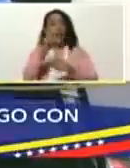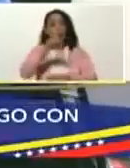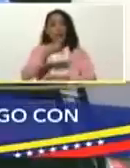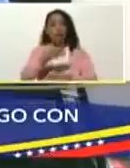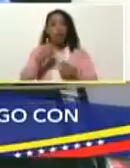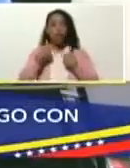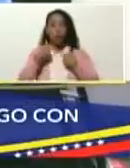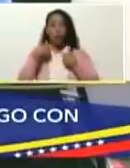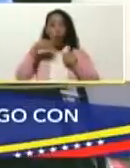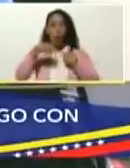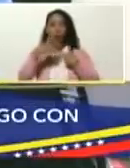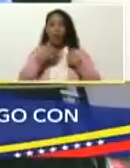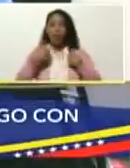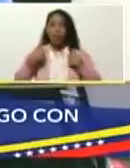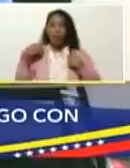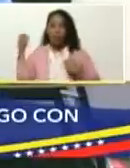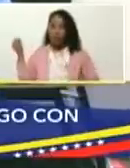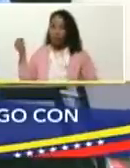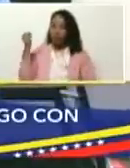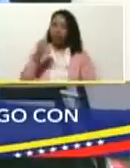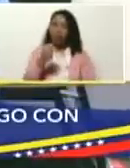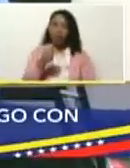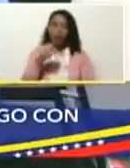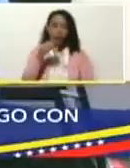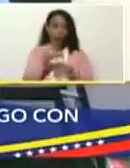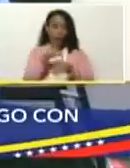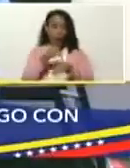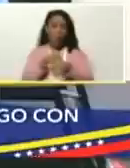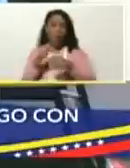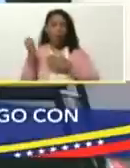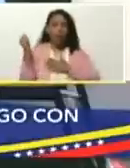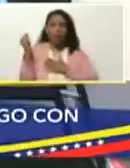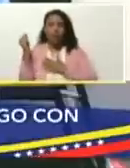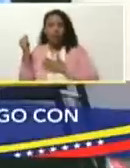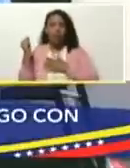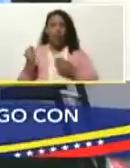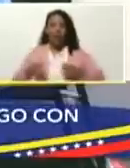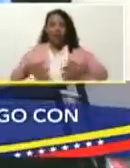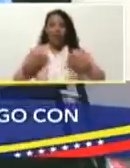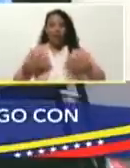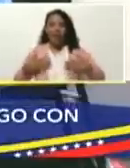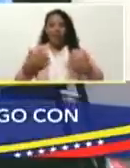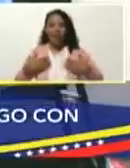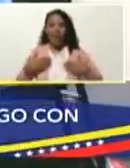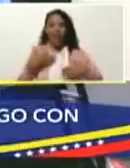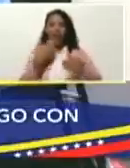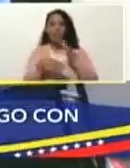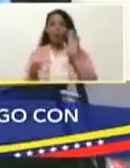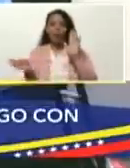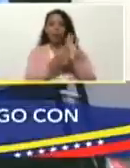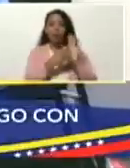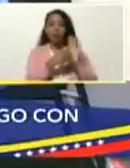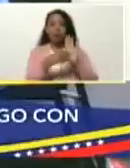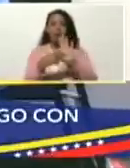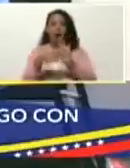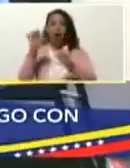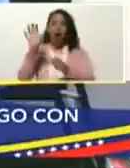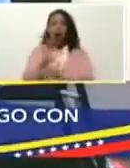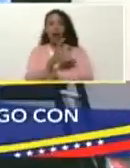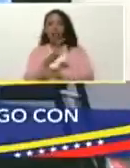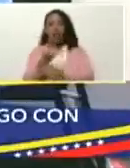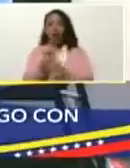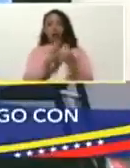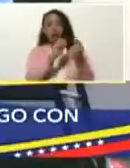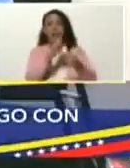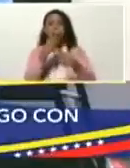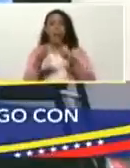quise hoy traerlo en la hora de la salsa y la alegría y le vamos a poner su canción al diálogo Pero